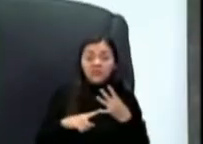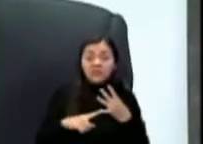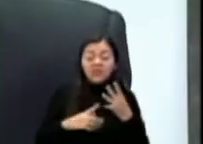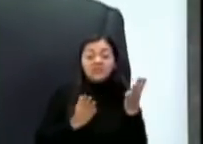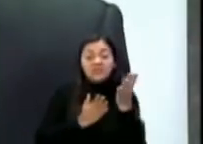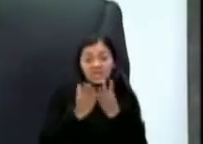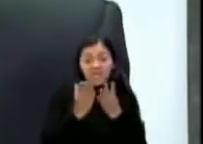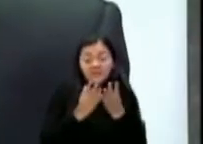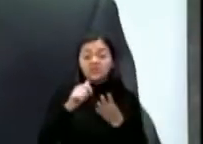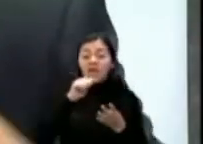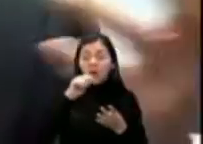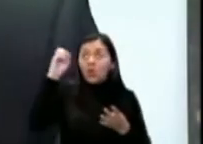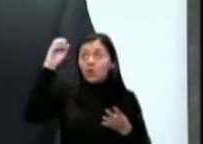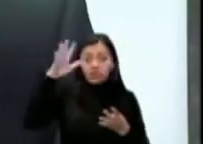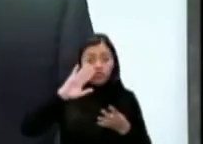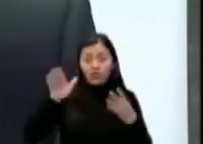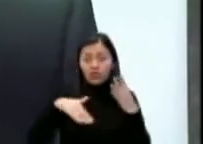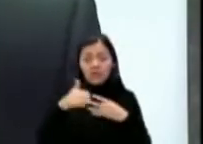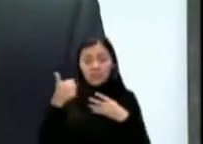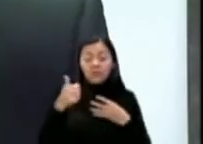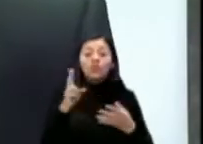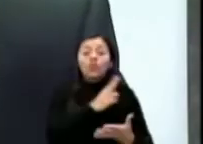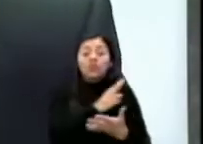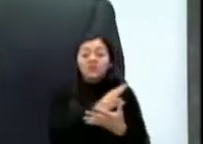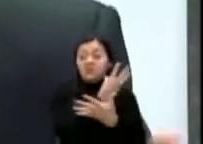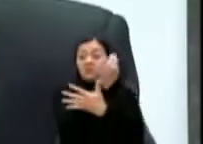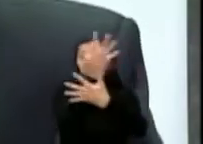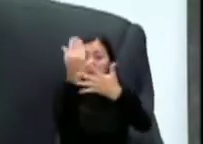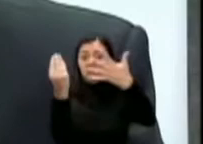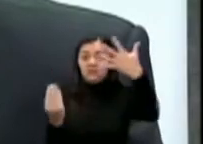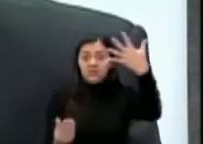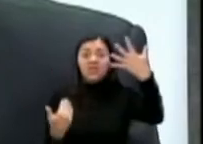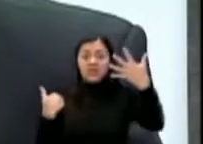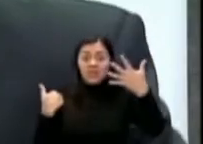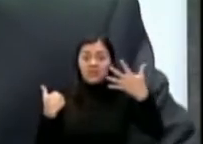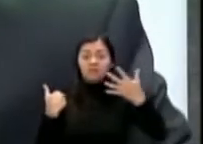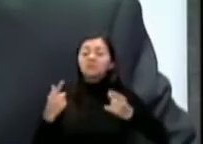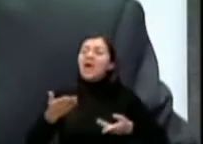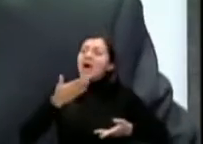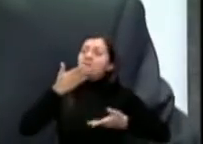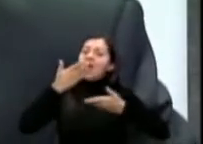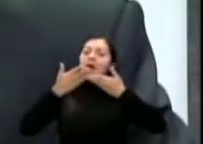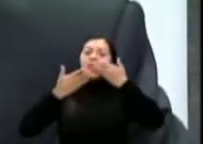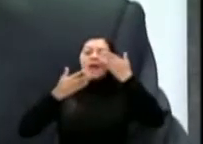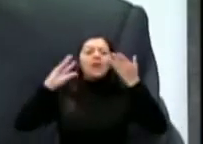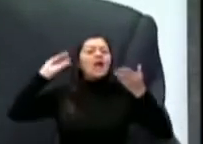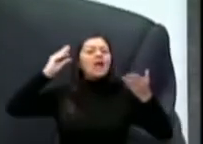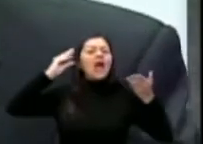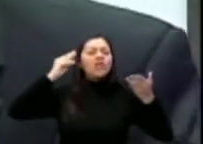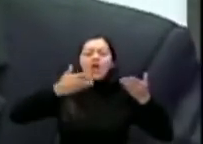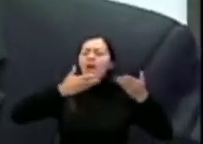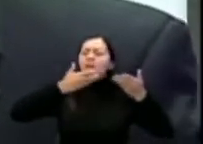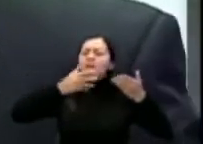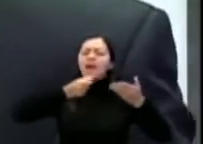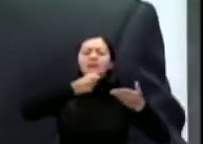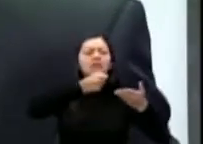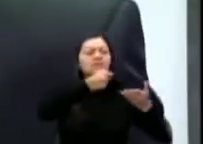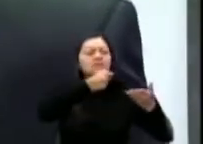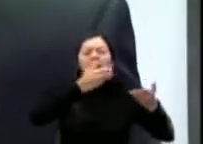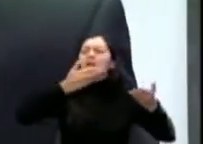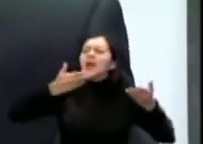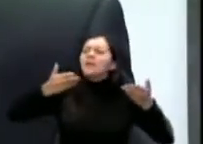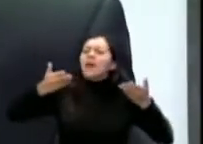servicios donde hay muchas universidades a hablar en las radios de quieto sobre cómo tienen que vivir